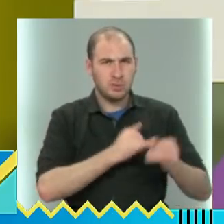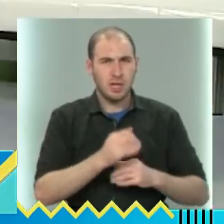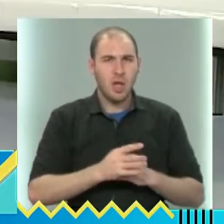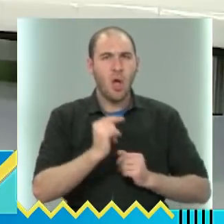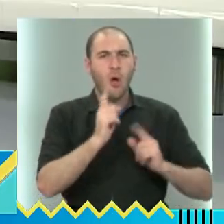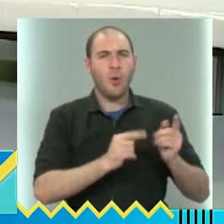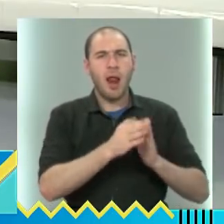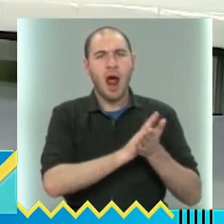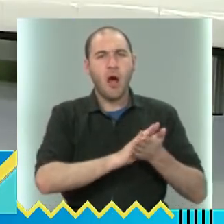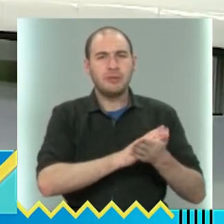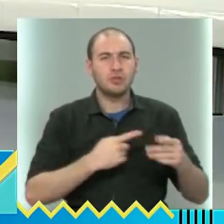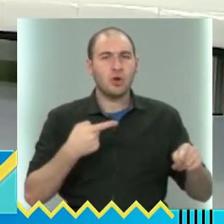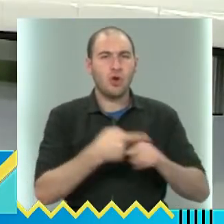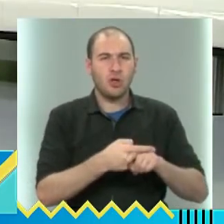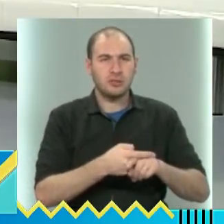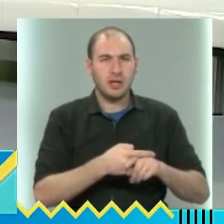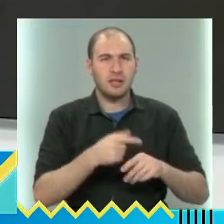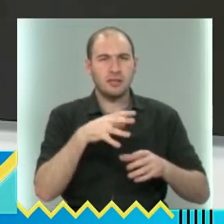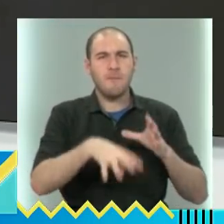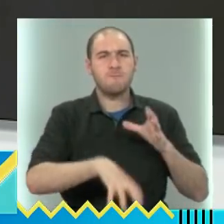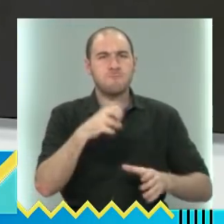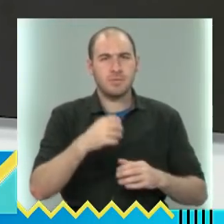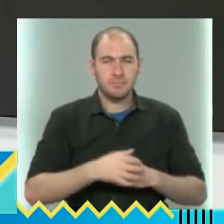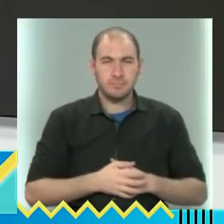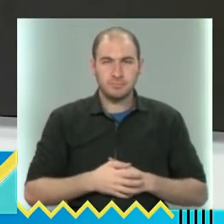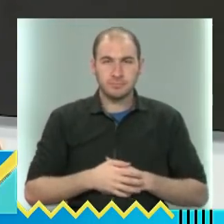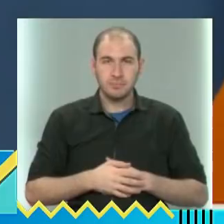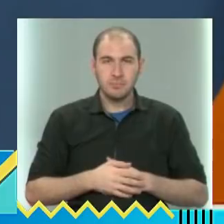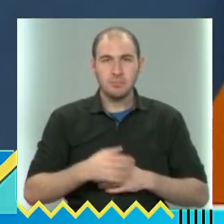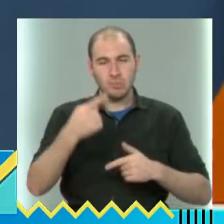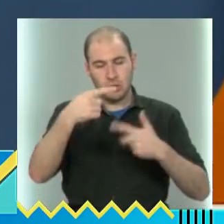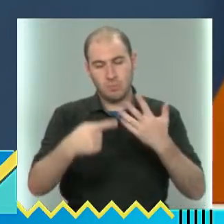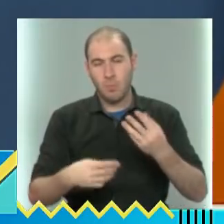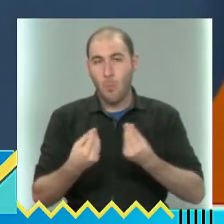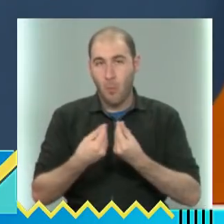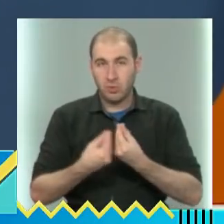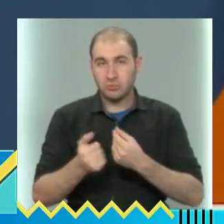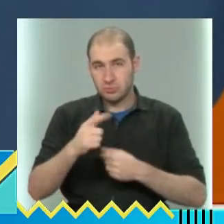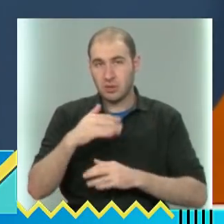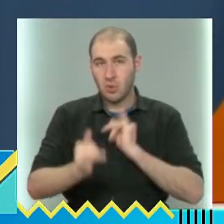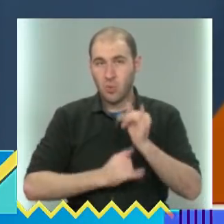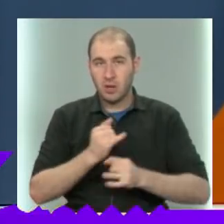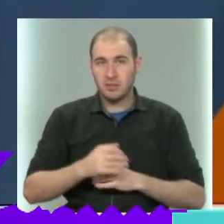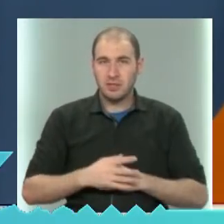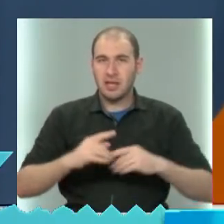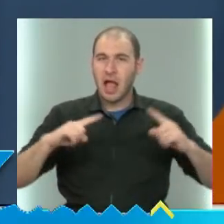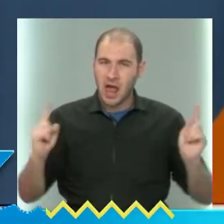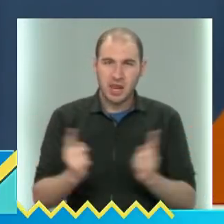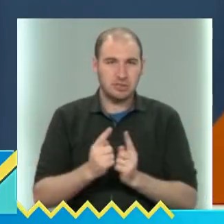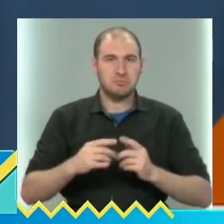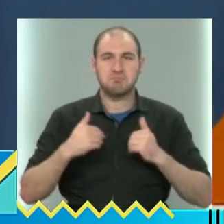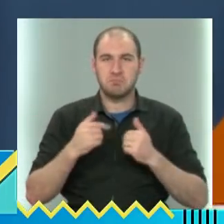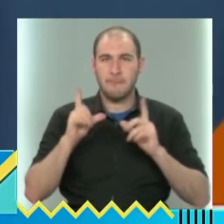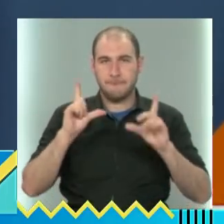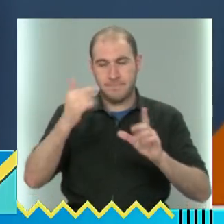¿Cuáles son esos argumentos en contra de esta fracturación hidráulica? Bueno, muchos de ellos justamente acaban de ser muy sintéticamente enunciados en